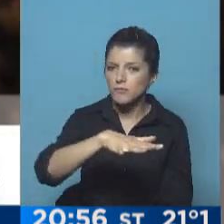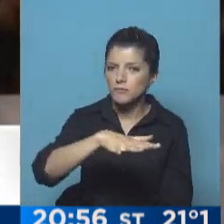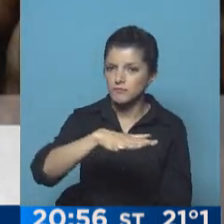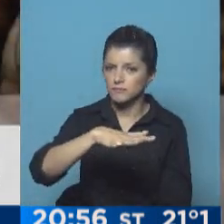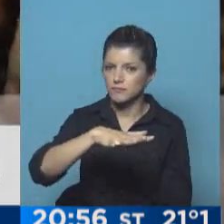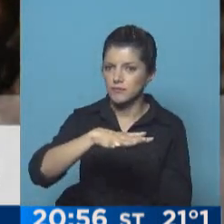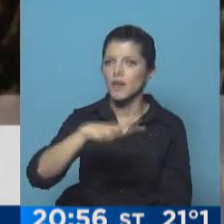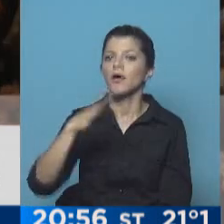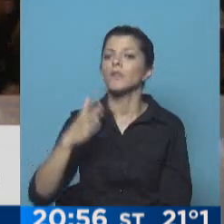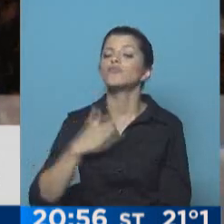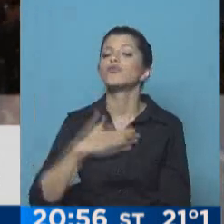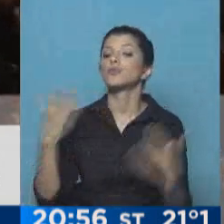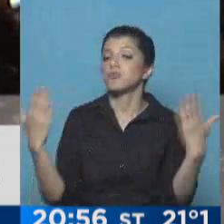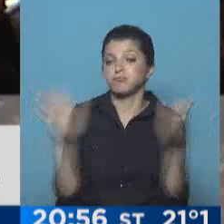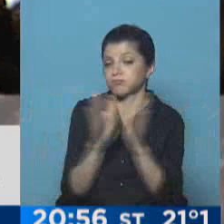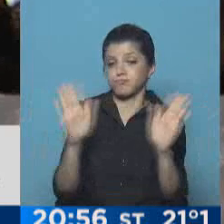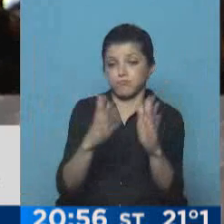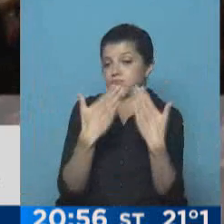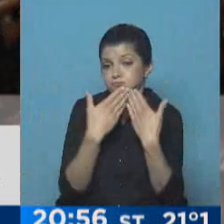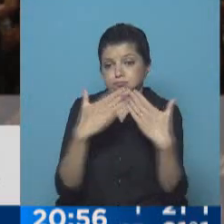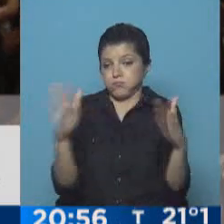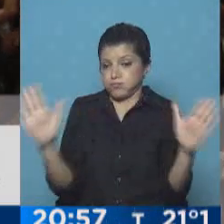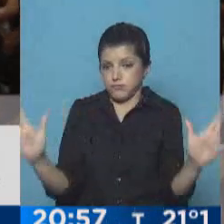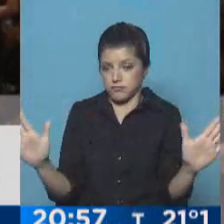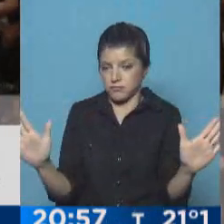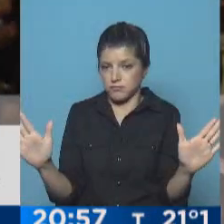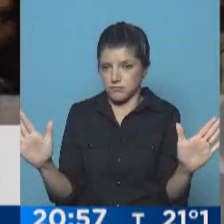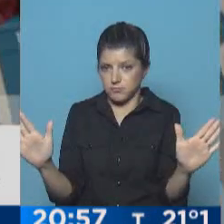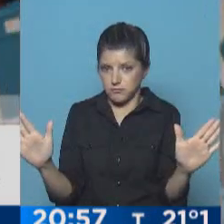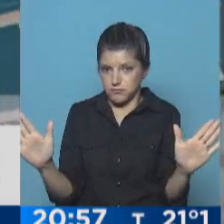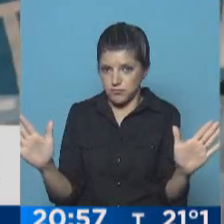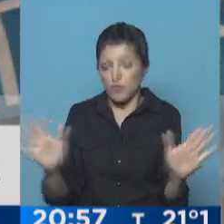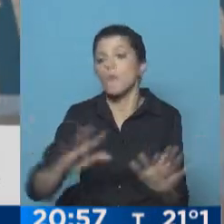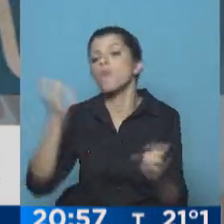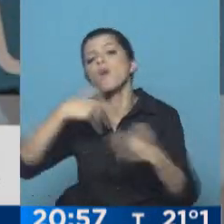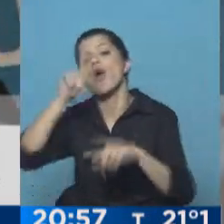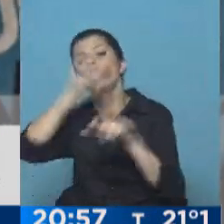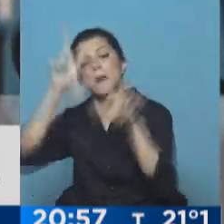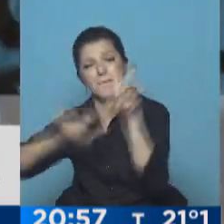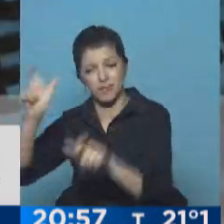abre sus brazos como lo hizo